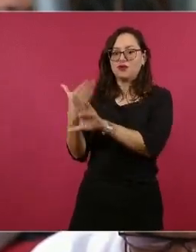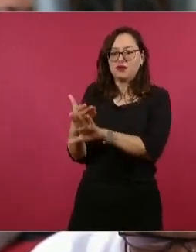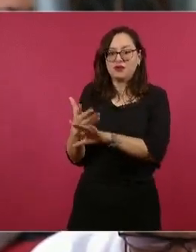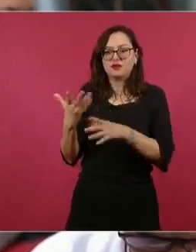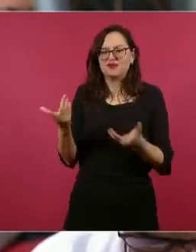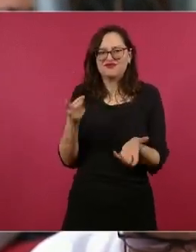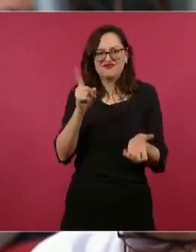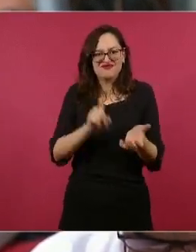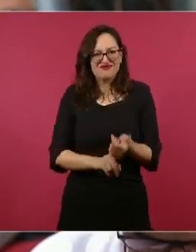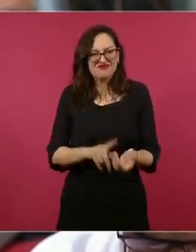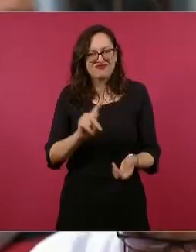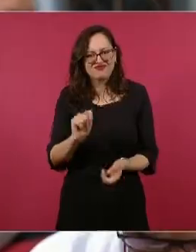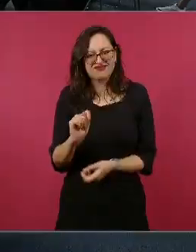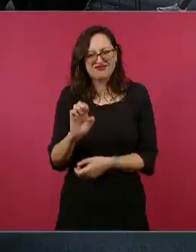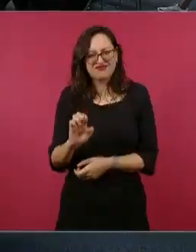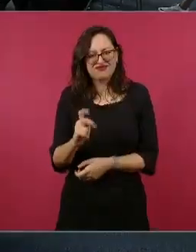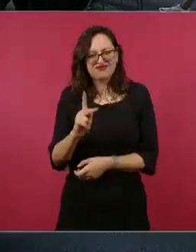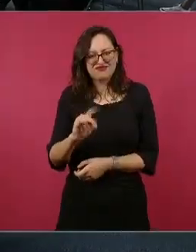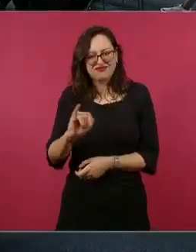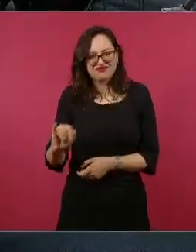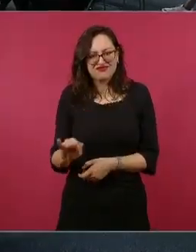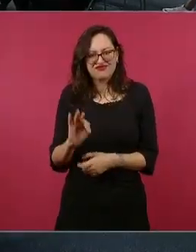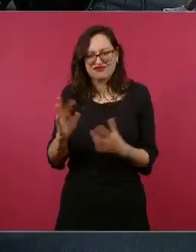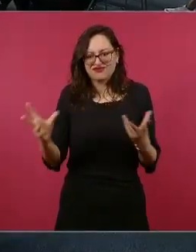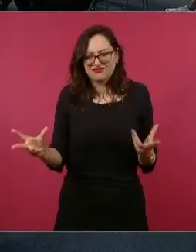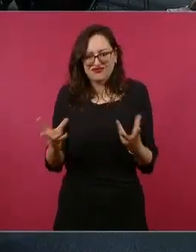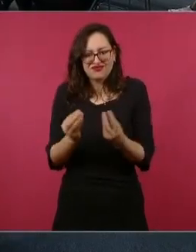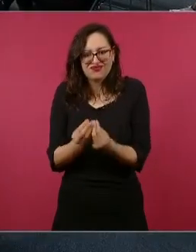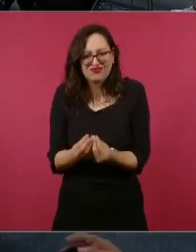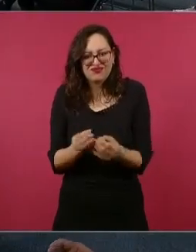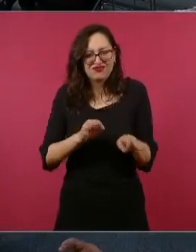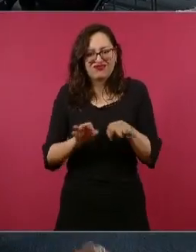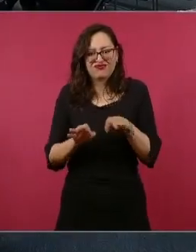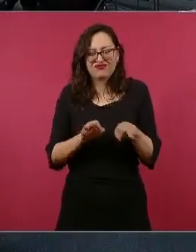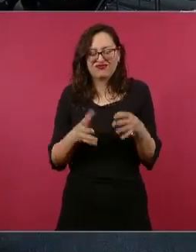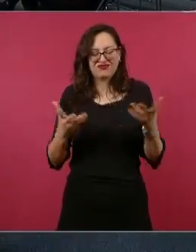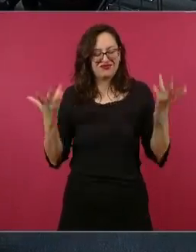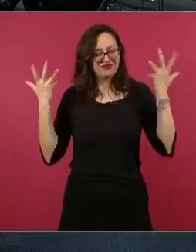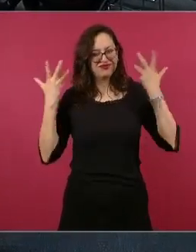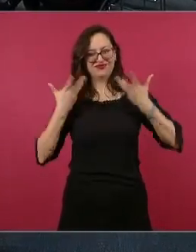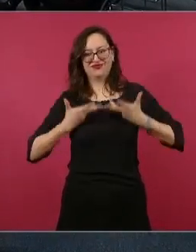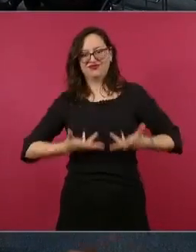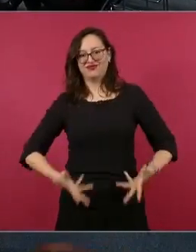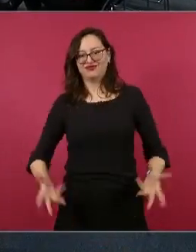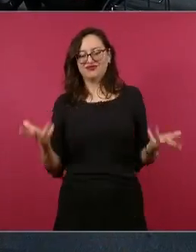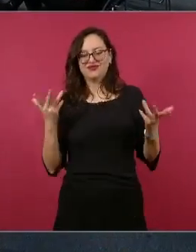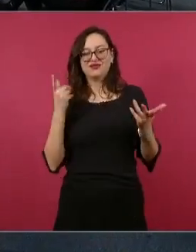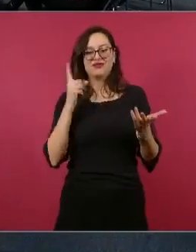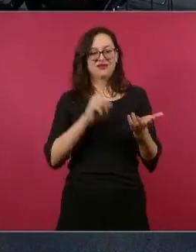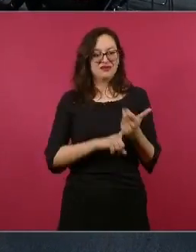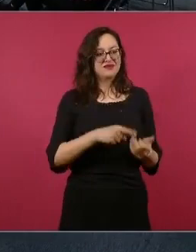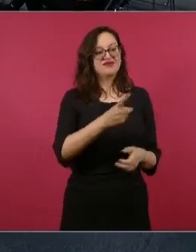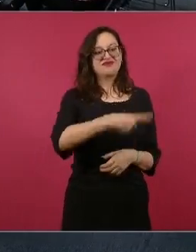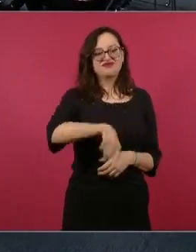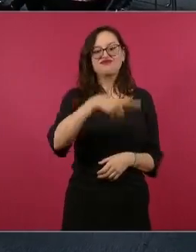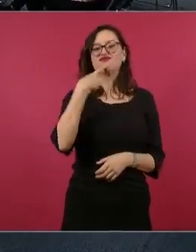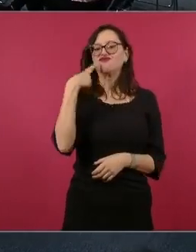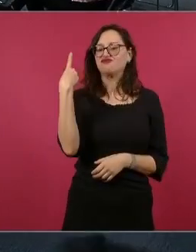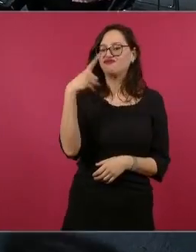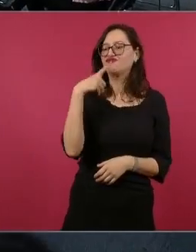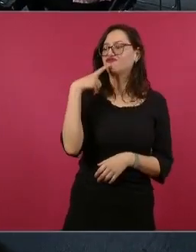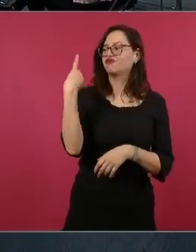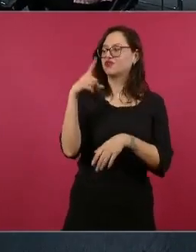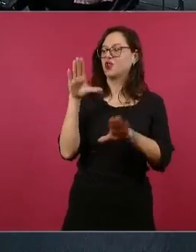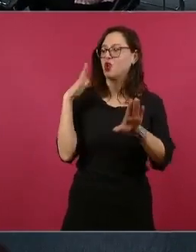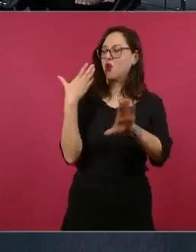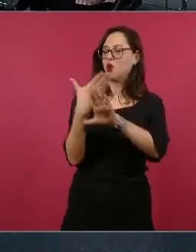asociación civil no hay que olvidarlo ha litigado pues los libros de texto gratuito ha litigado contra